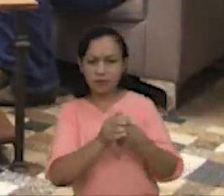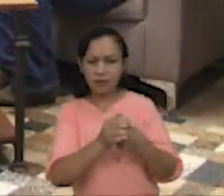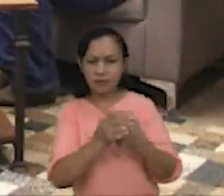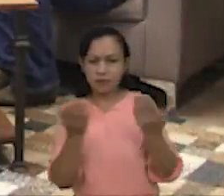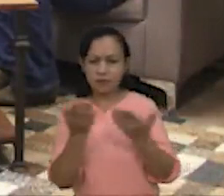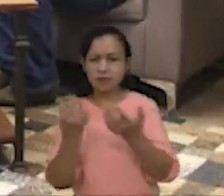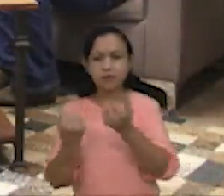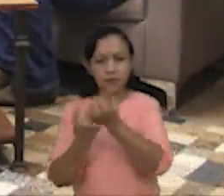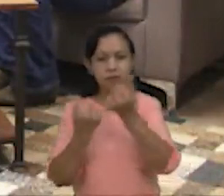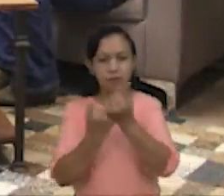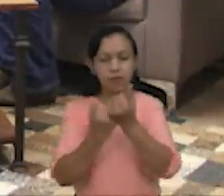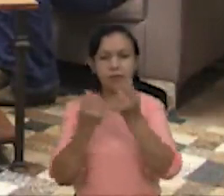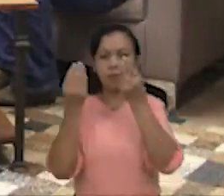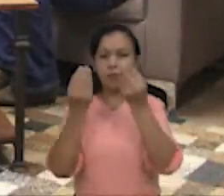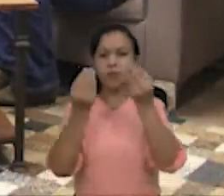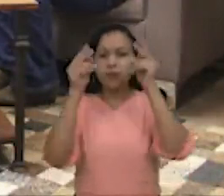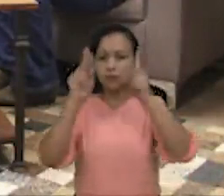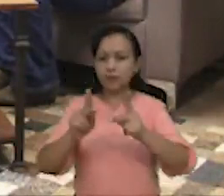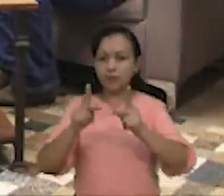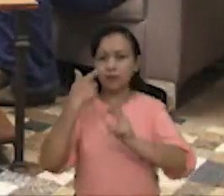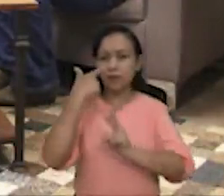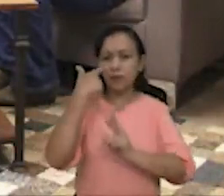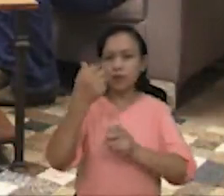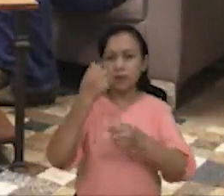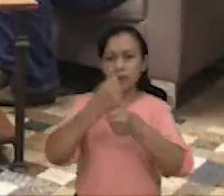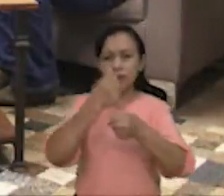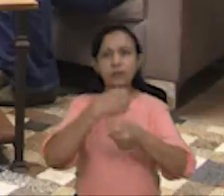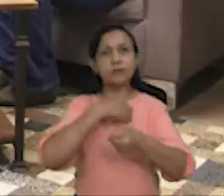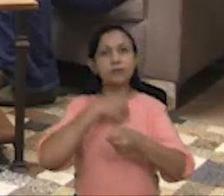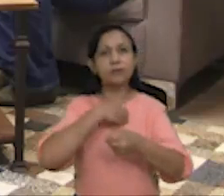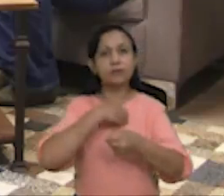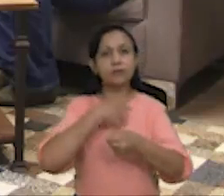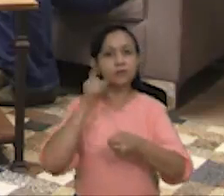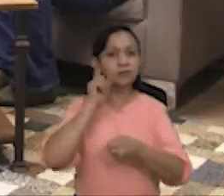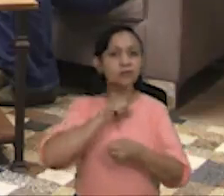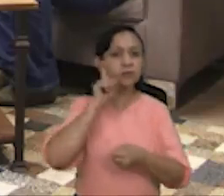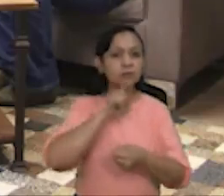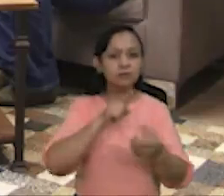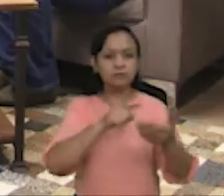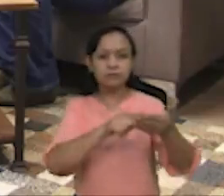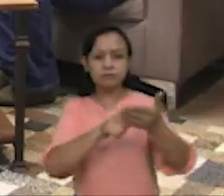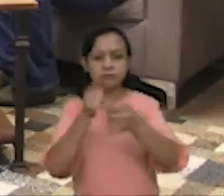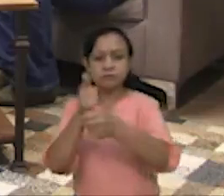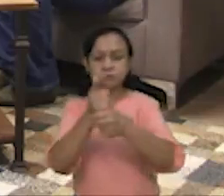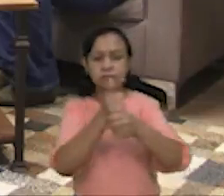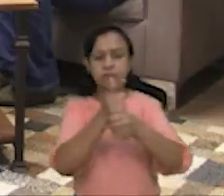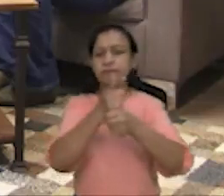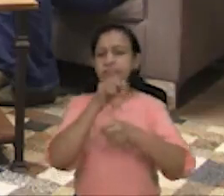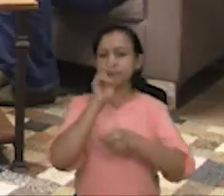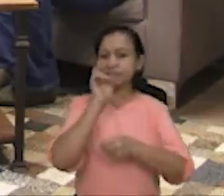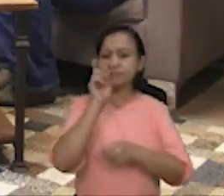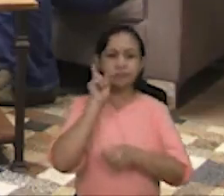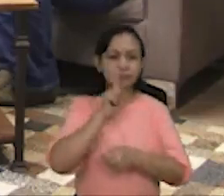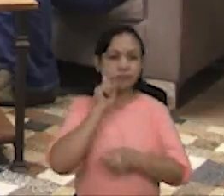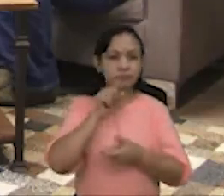y apoyo también. Hubo gente que reconoció en el trabajo nuestro de desmontar las mentiras, reconoció en un trabajo nuestro